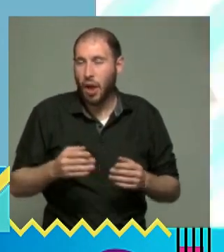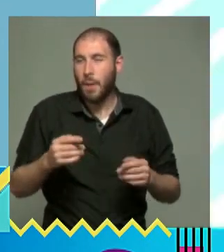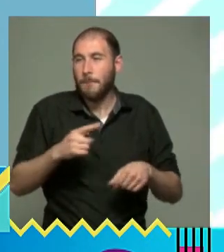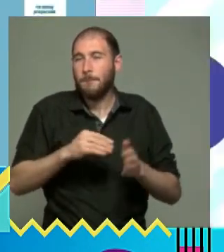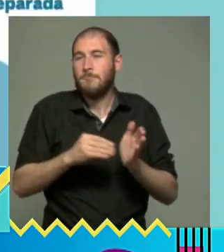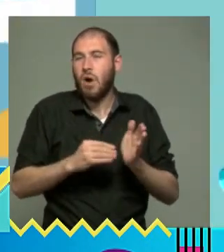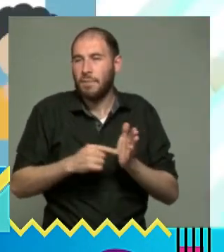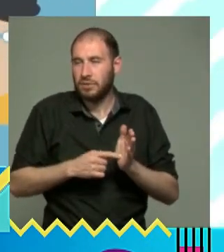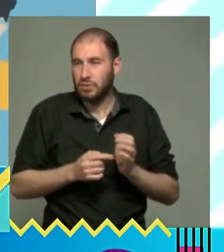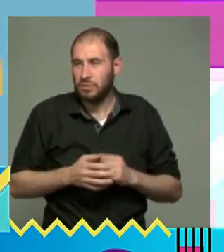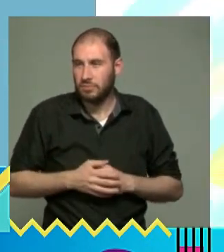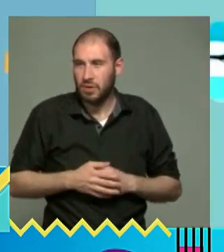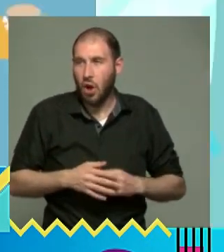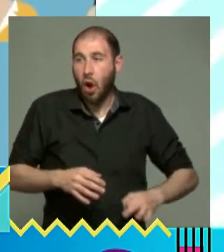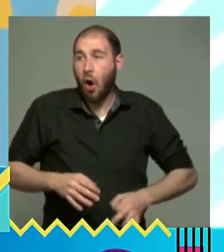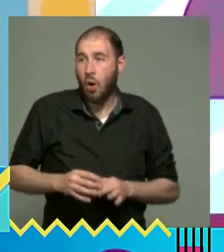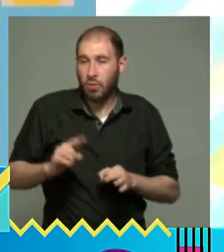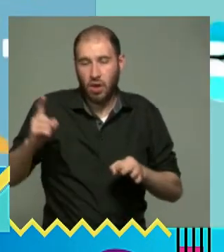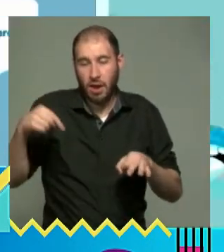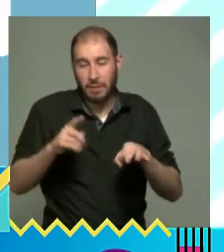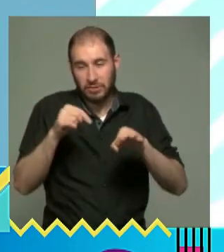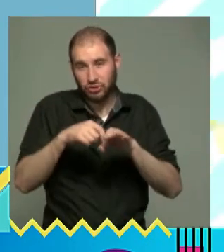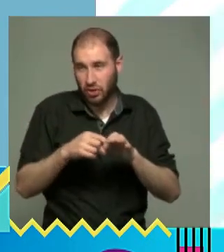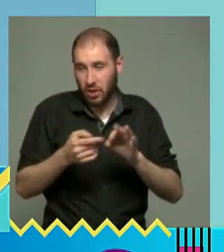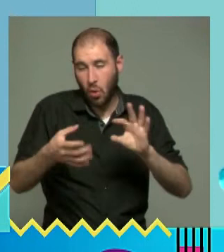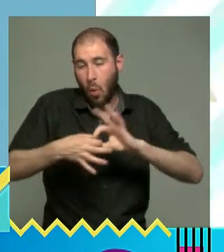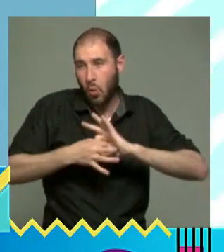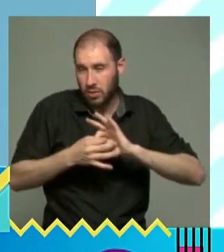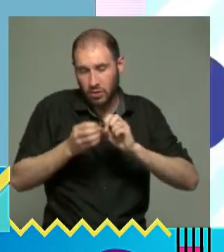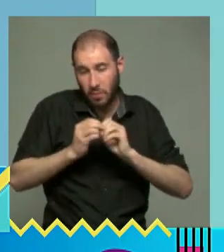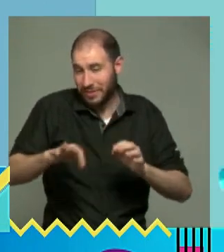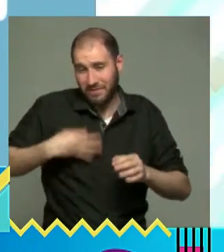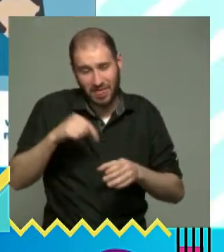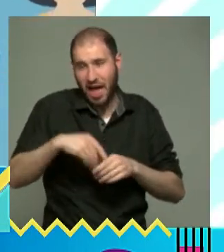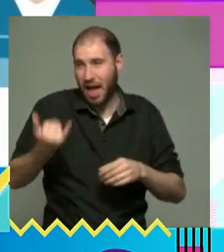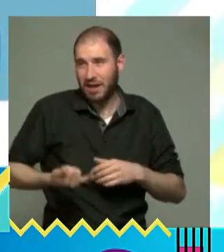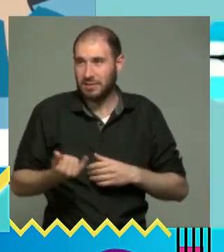que un óvulo y un espermatozoide se unen, empieza a haber una vida.